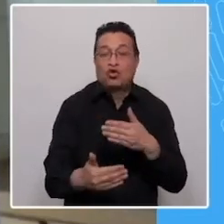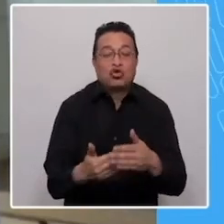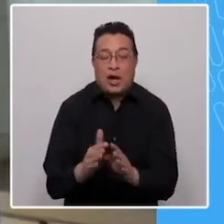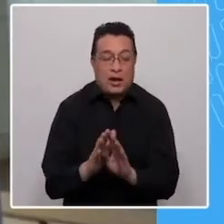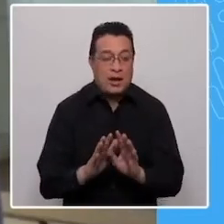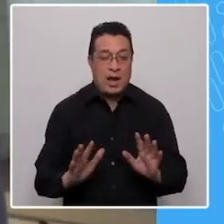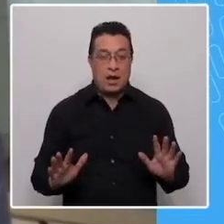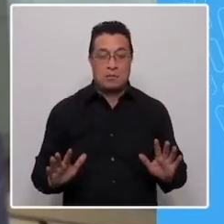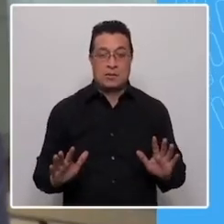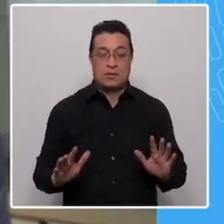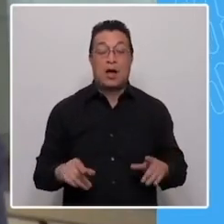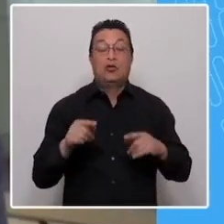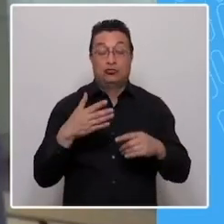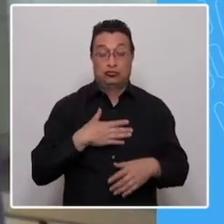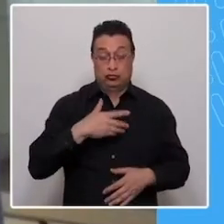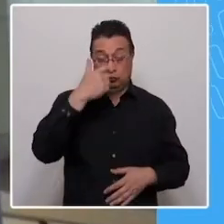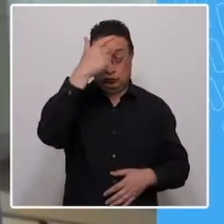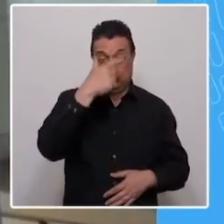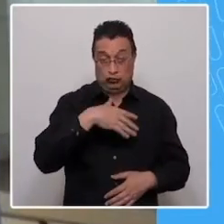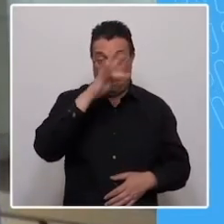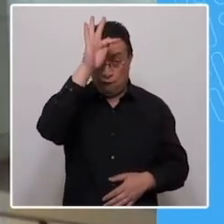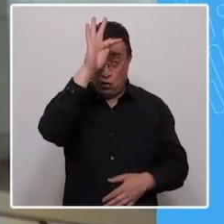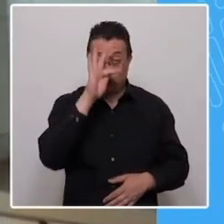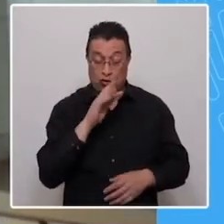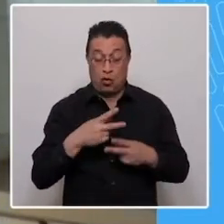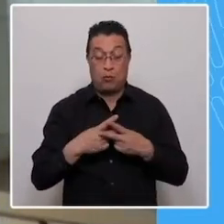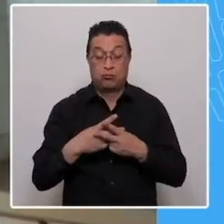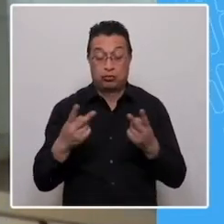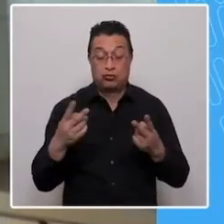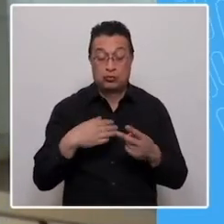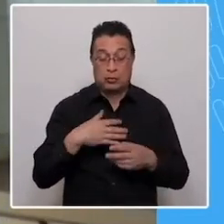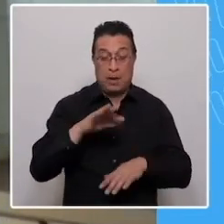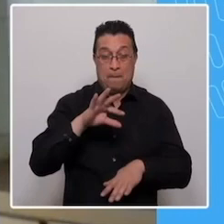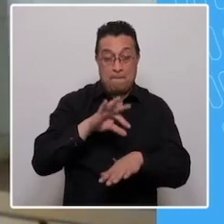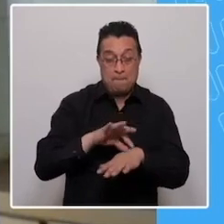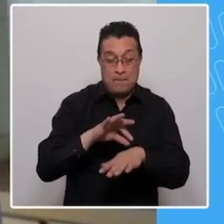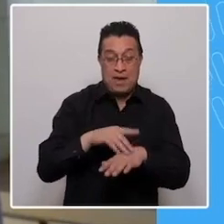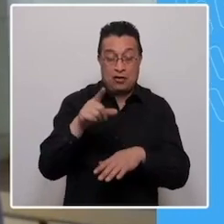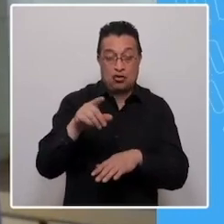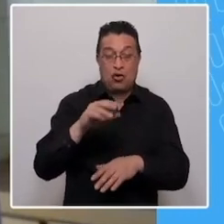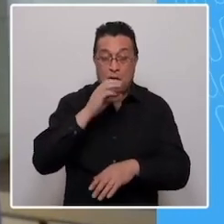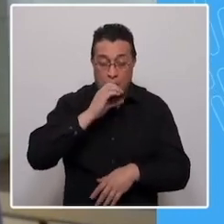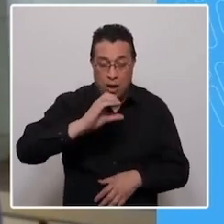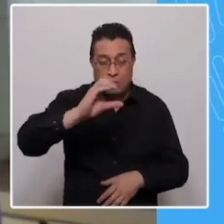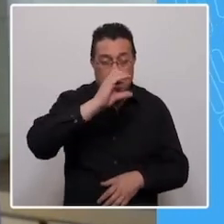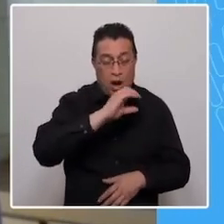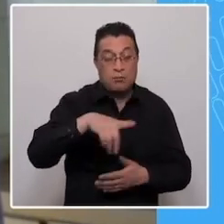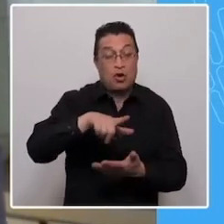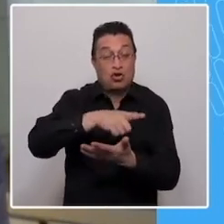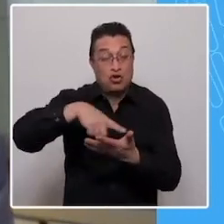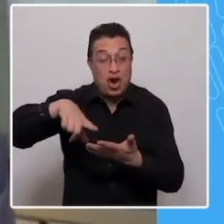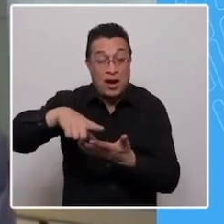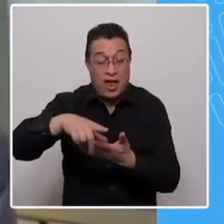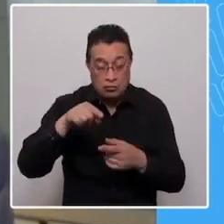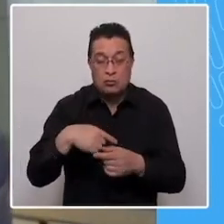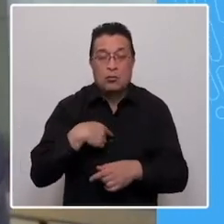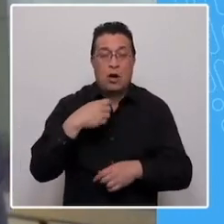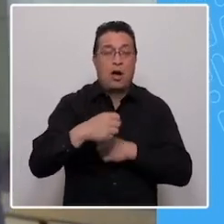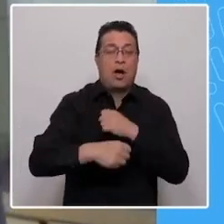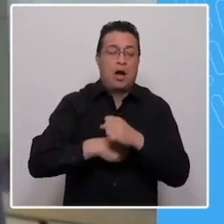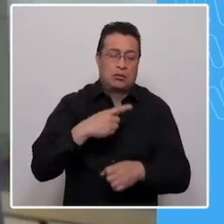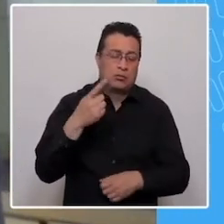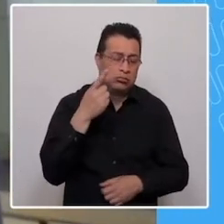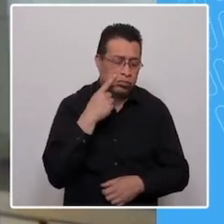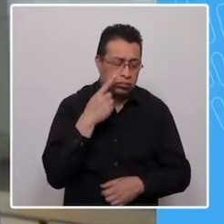Yo como funcionario público, como médico en zonas rurales de la región de Los Lagos, llevo muchos años conociendo en carne propia lo